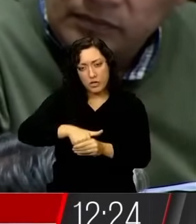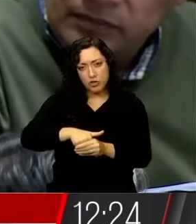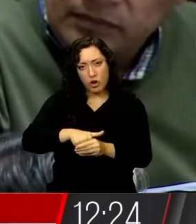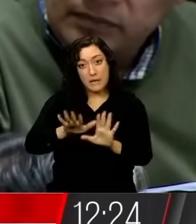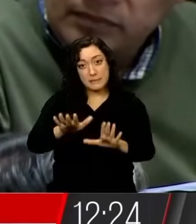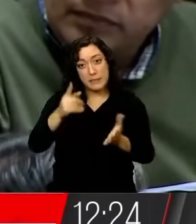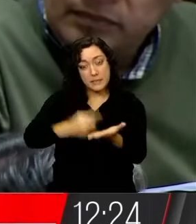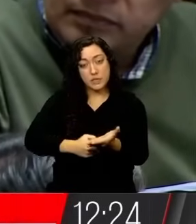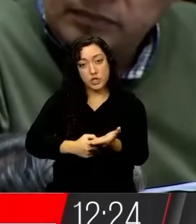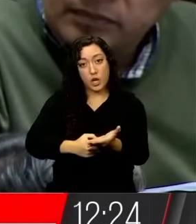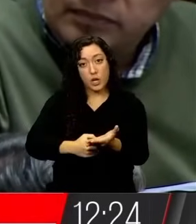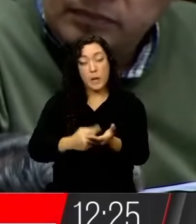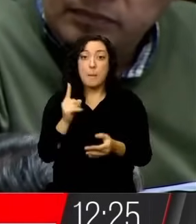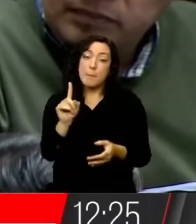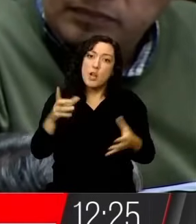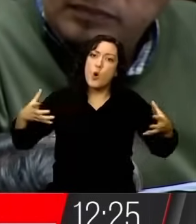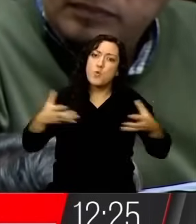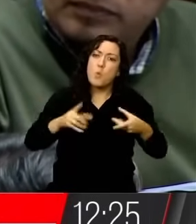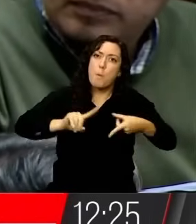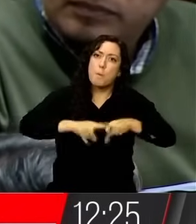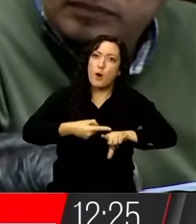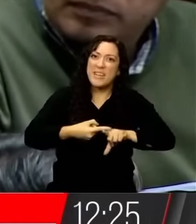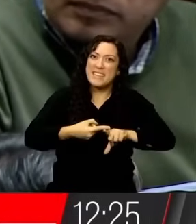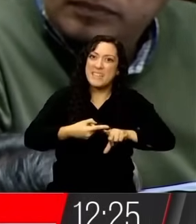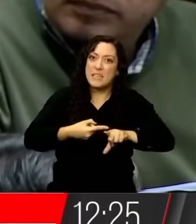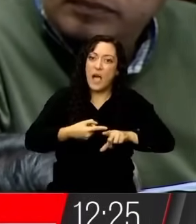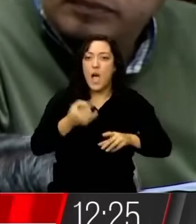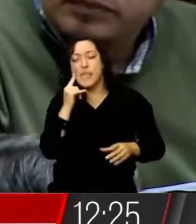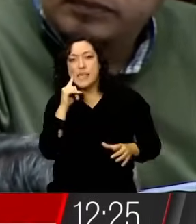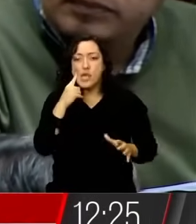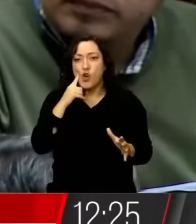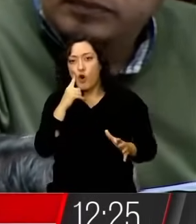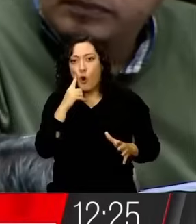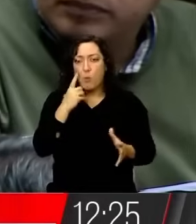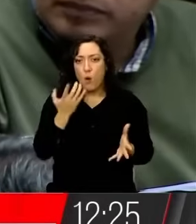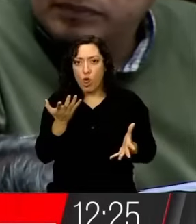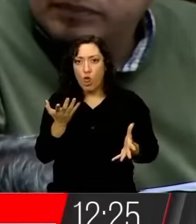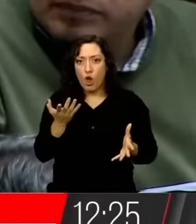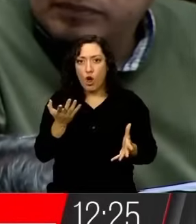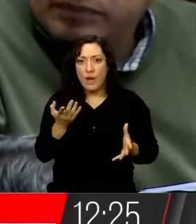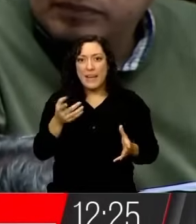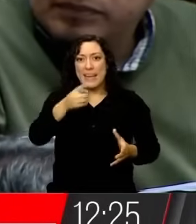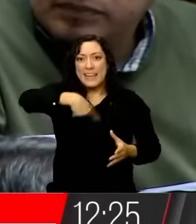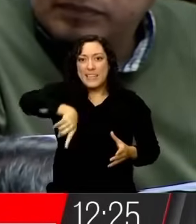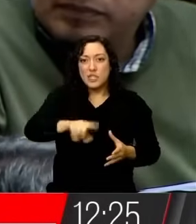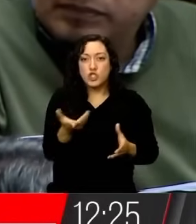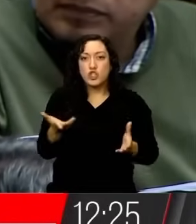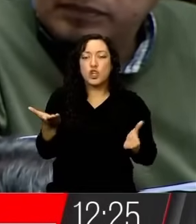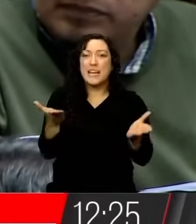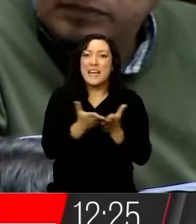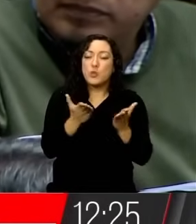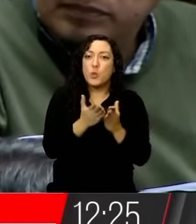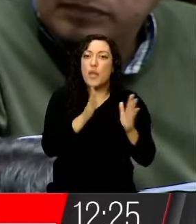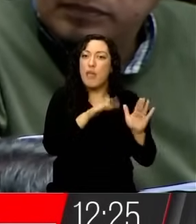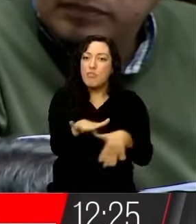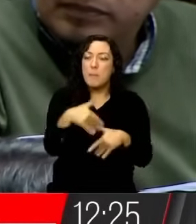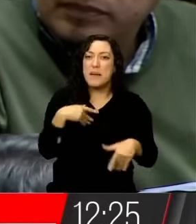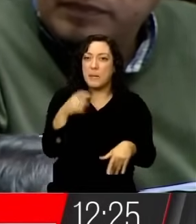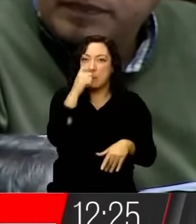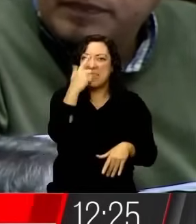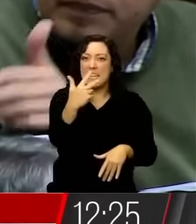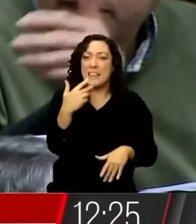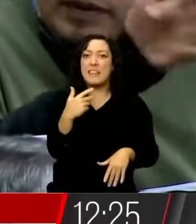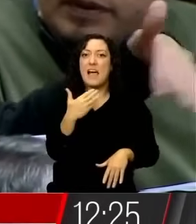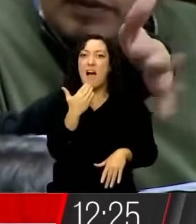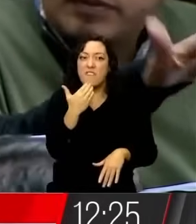Decidieron votar por capítulo, pero hay una fuerza política sumamente incómoda que le resuenan acá los pasitos de los estudiantes marchando el 23 de abril,